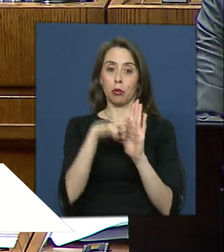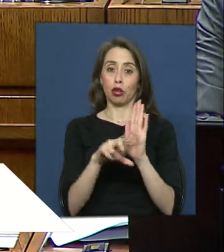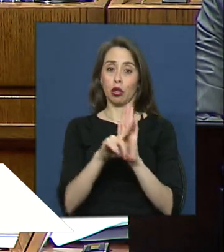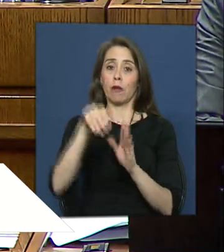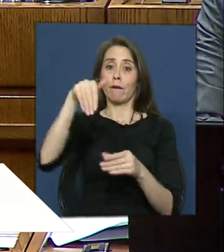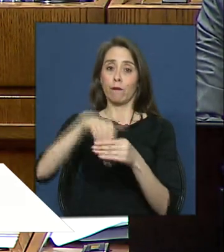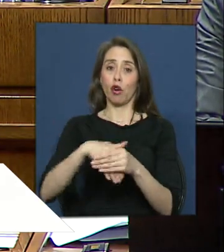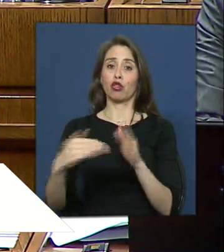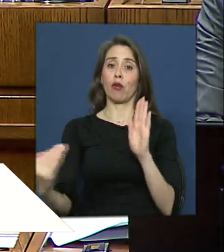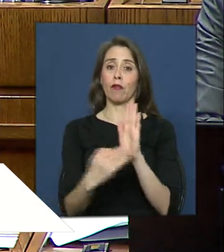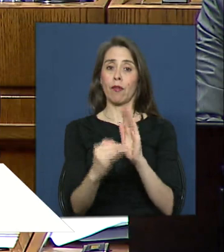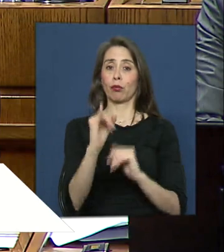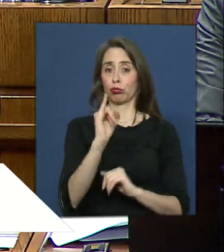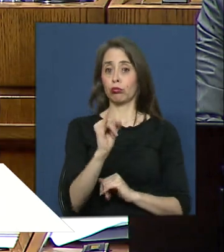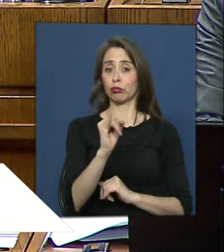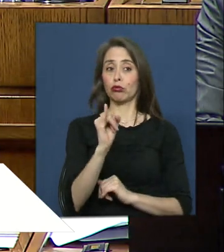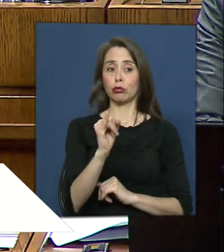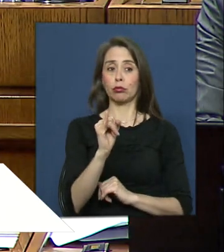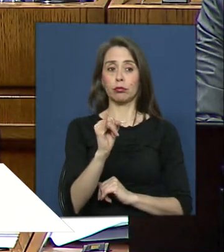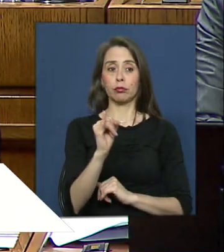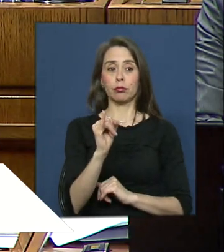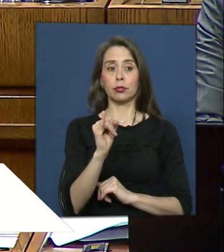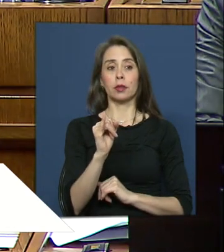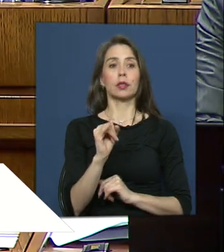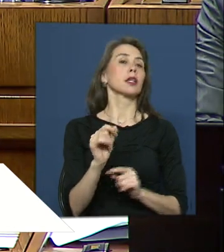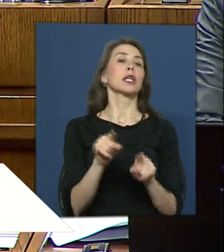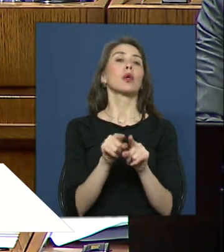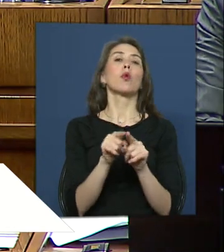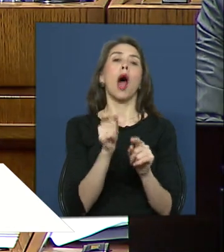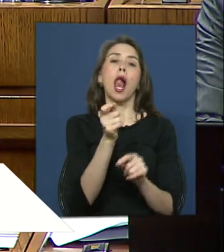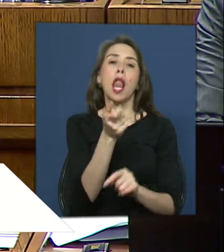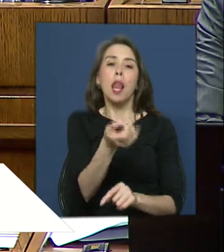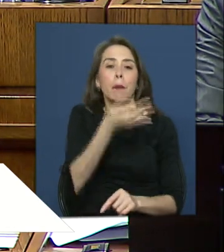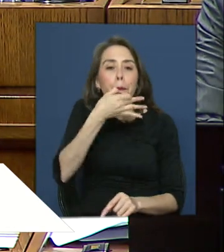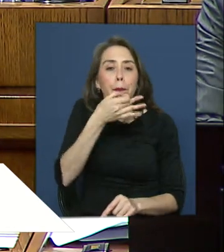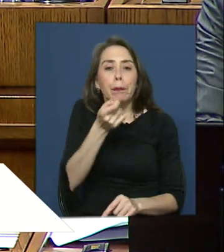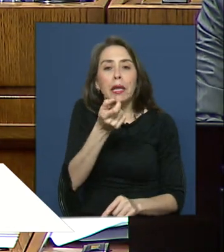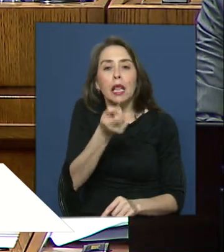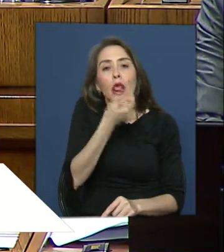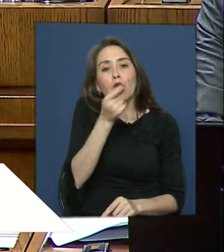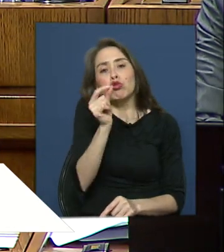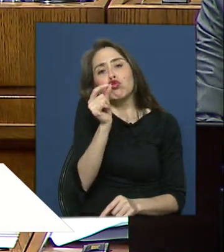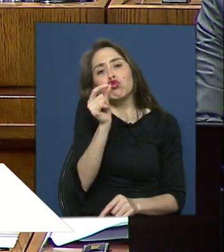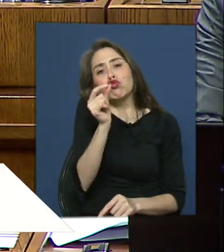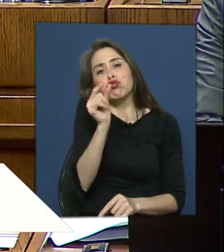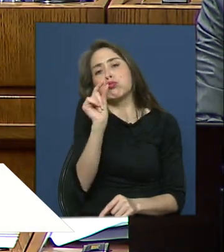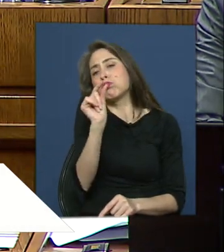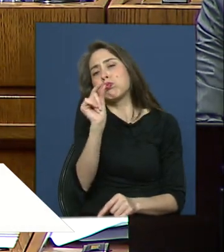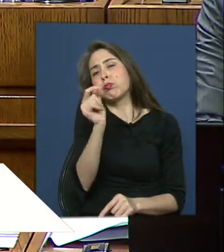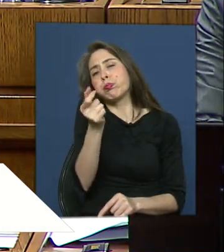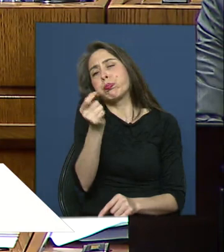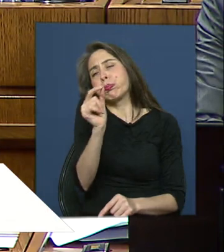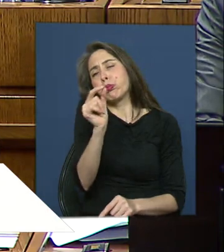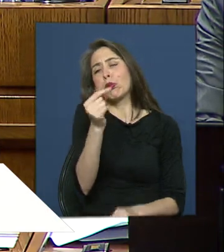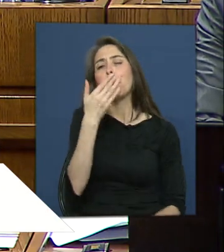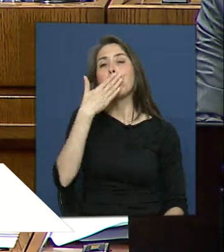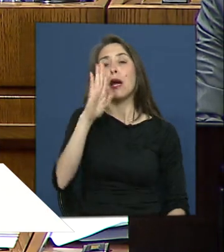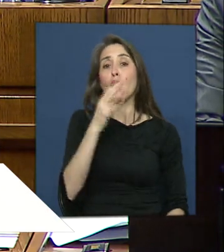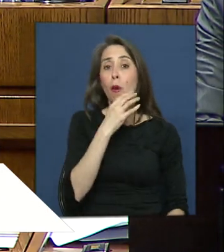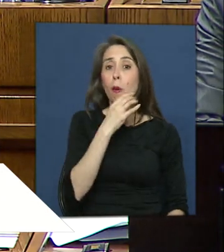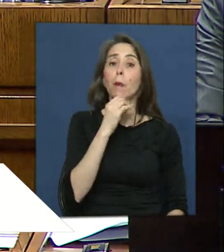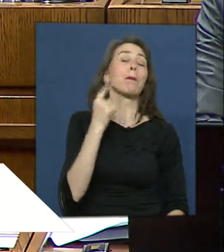ley, porque es una pildorita, es una mejora pequeña, pero estrictamente